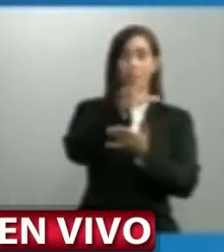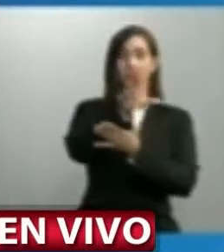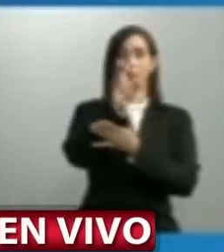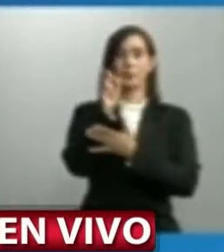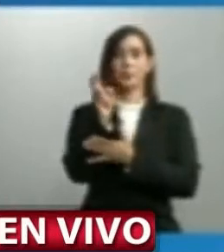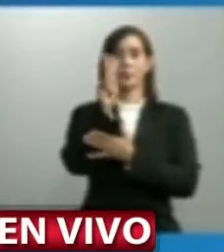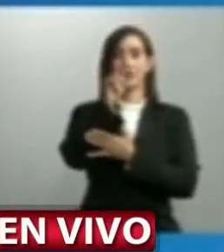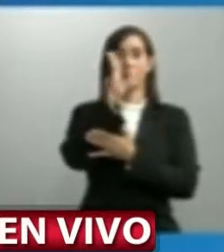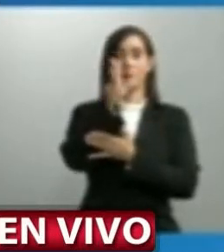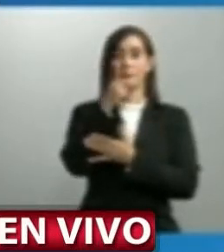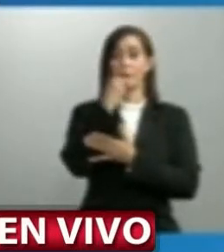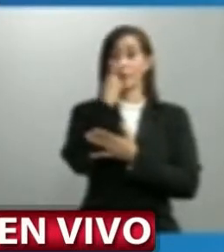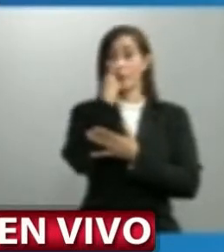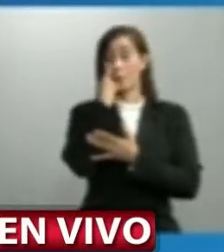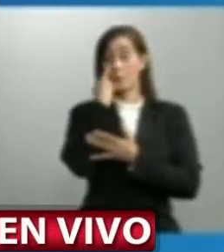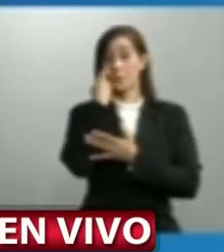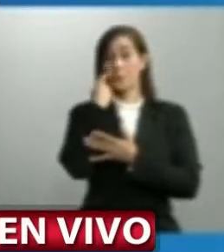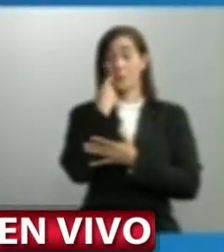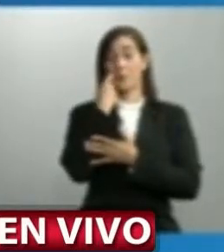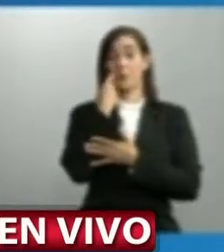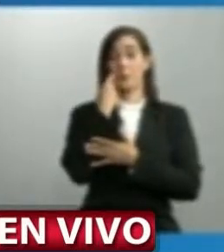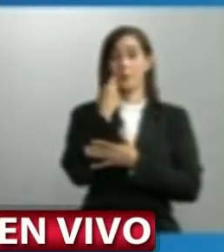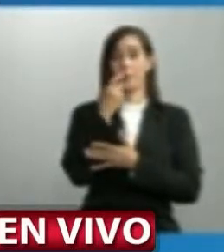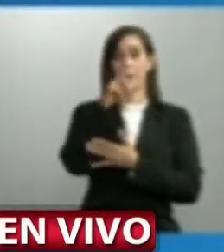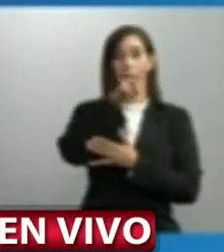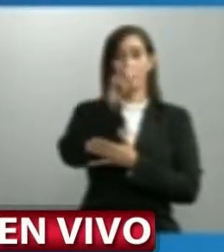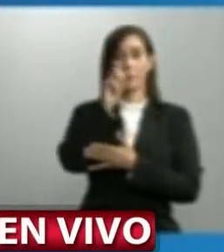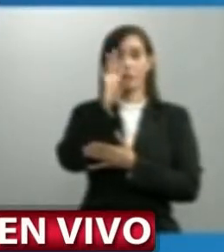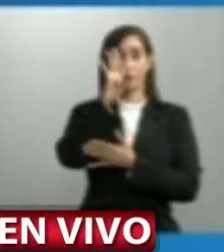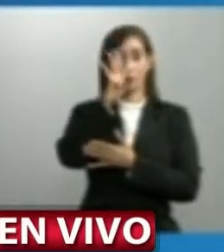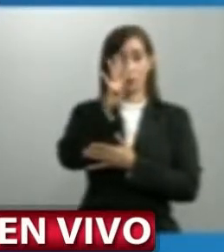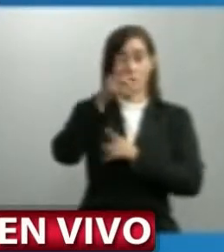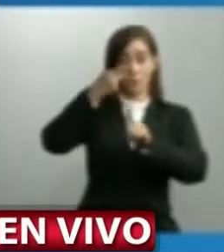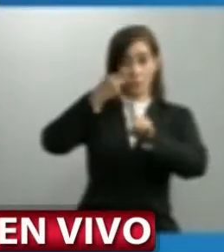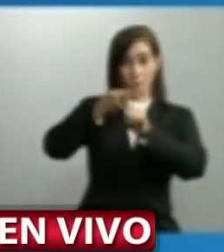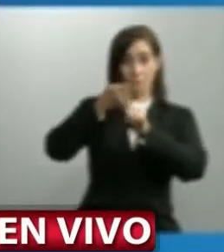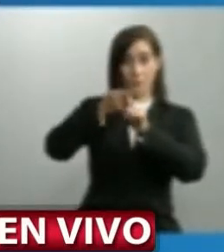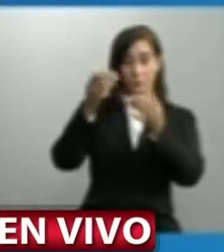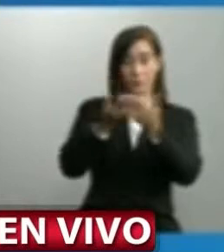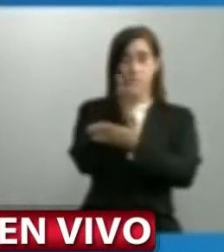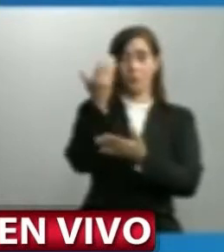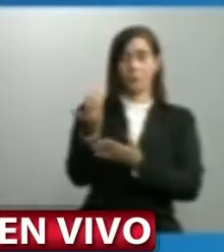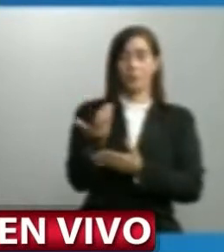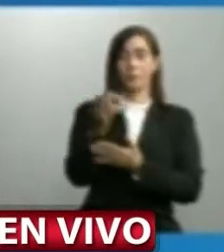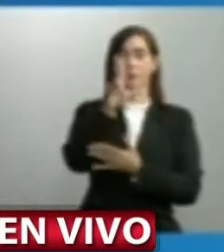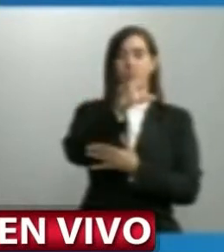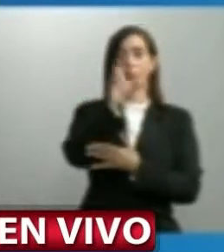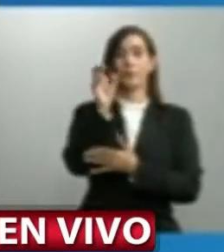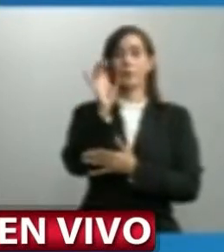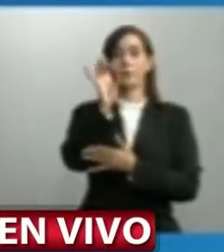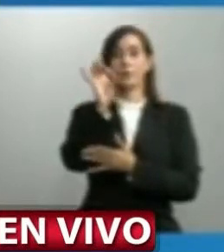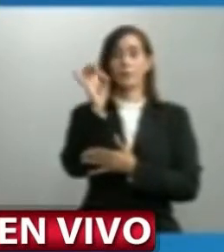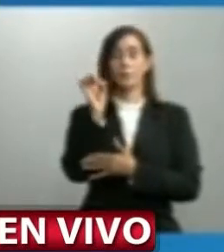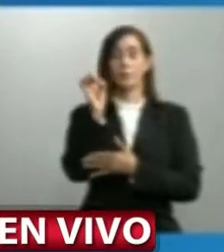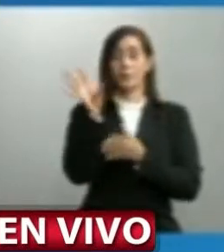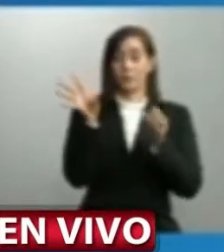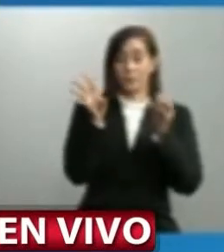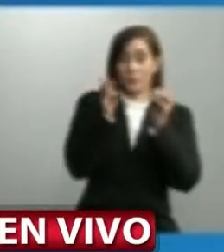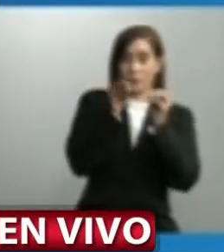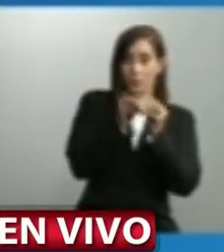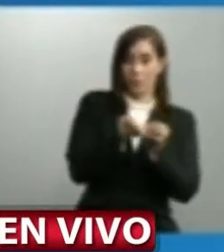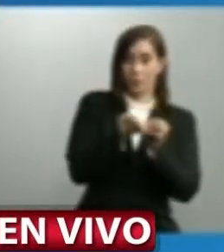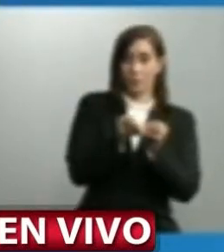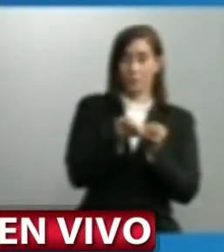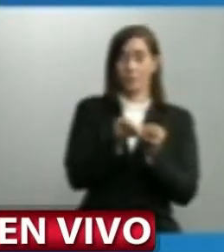16,323 pruebas realizadas, 104 casos nuevos, 3,800